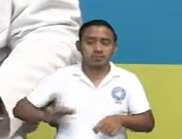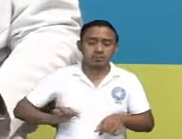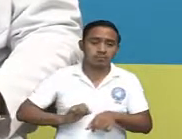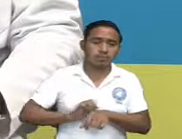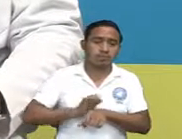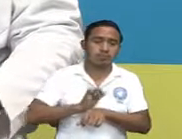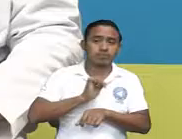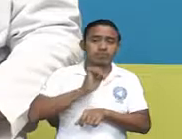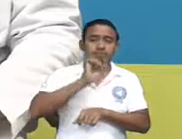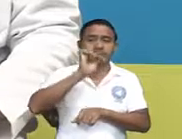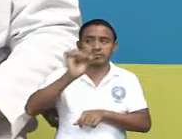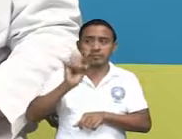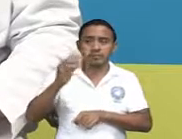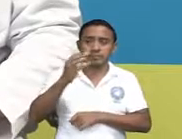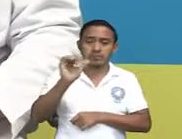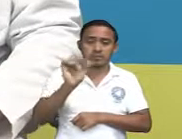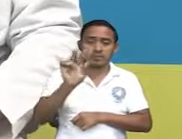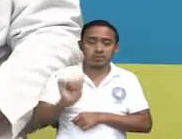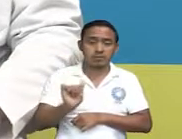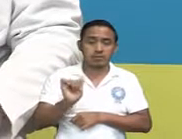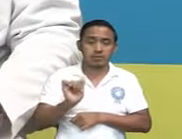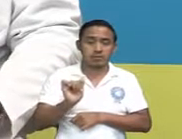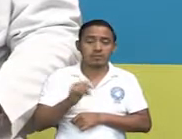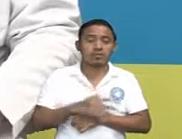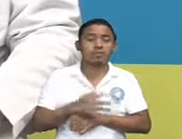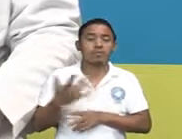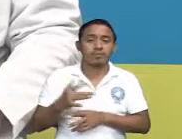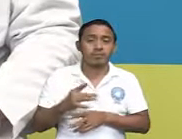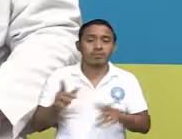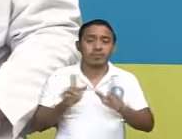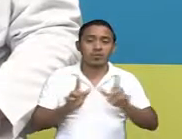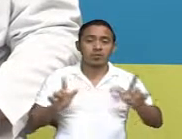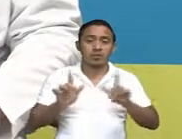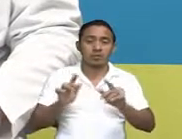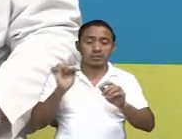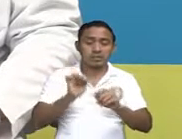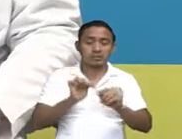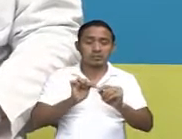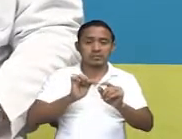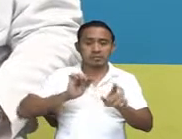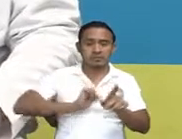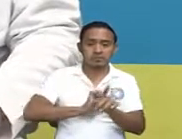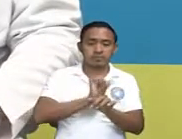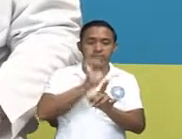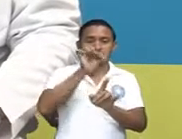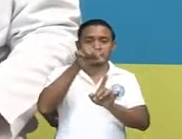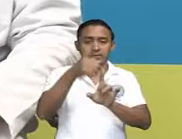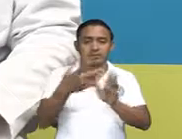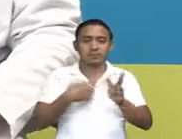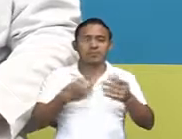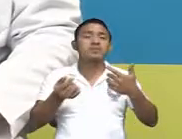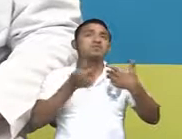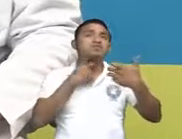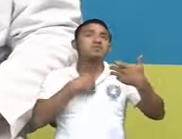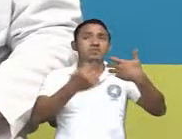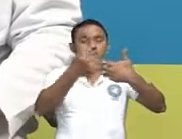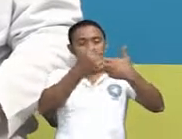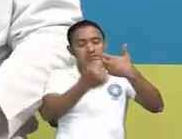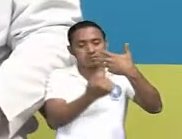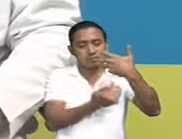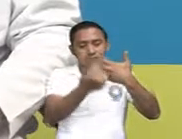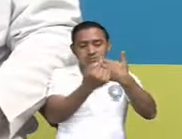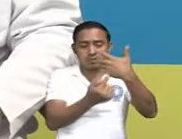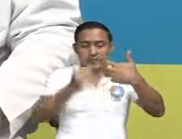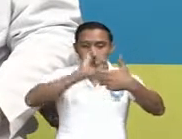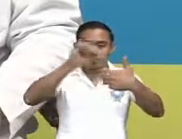¿no? Que es la vena cava superior. Y el principal sitio por el cual estas se derivan son las venas esofágicas. Entonces, al